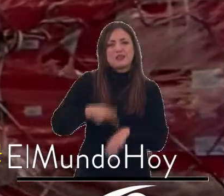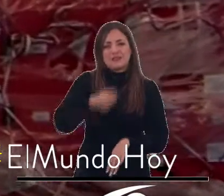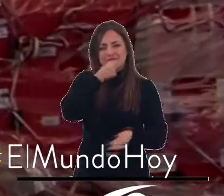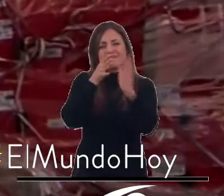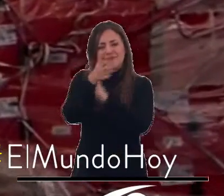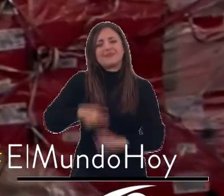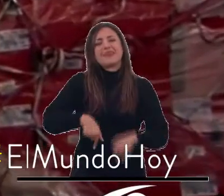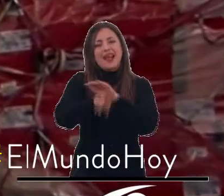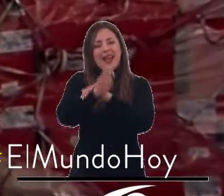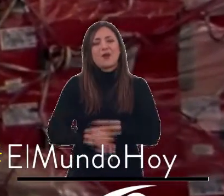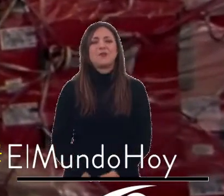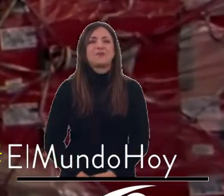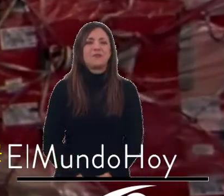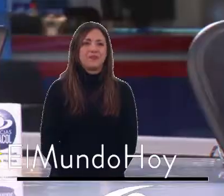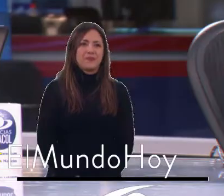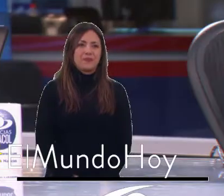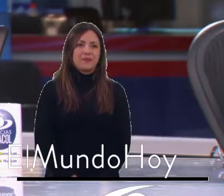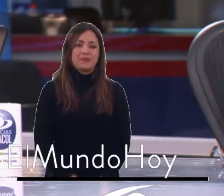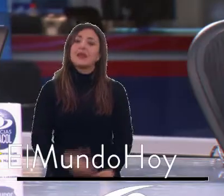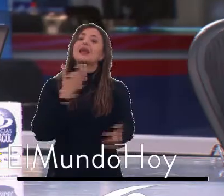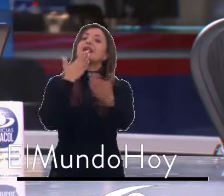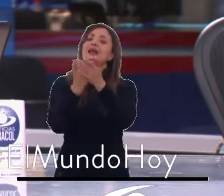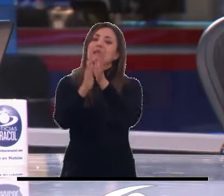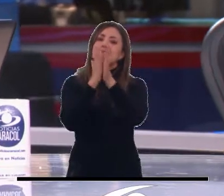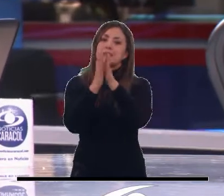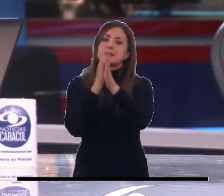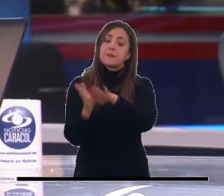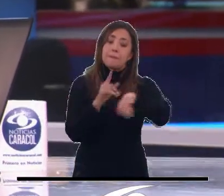Noticias Caracol. Judy, gracias por ese informe. Las 2:32, más noticias del país.